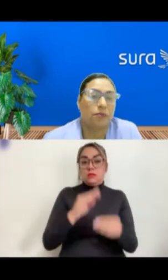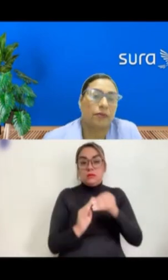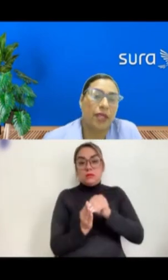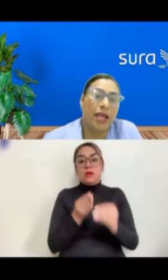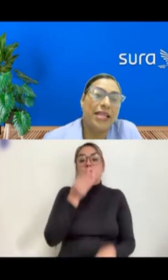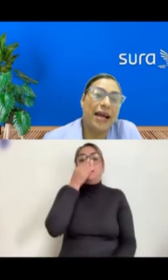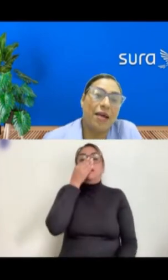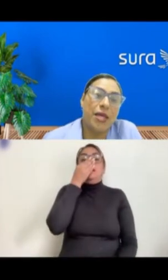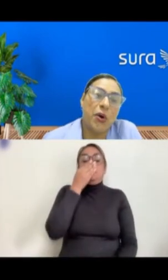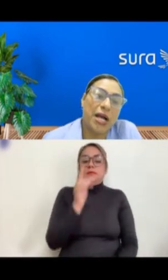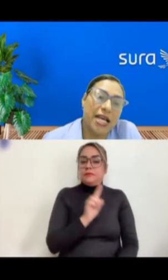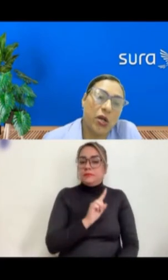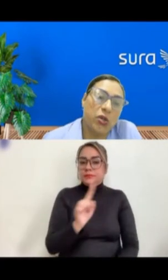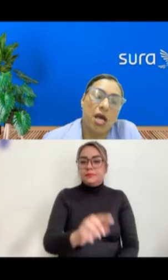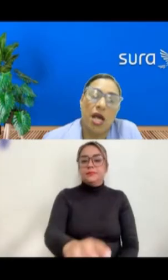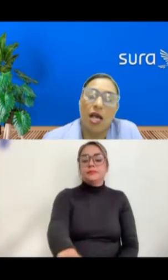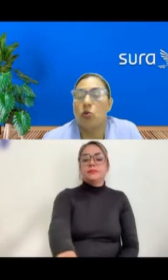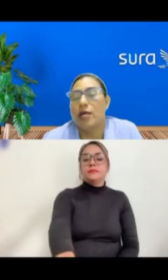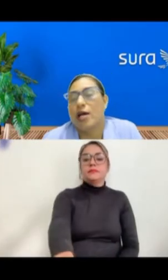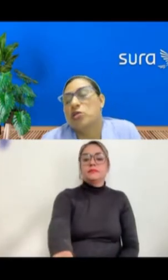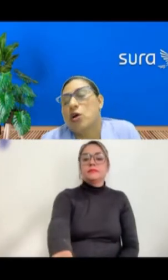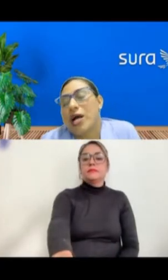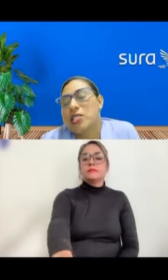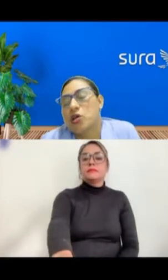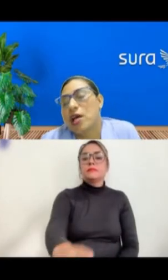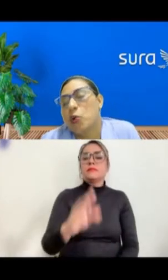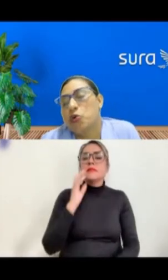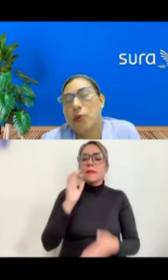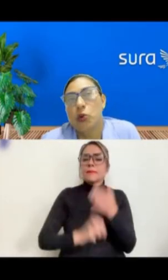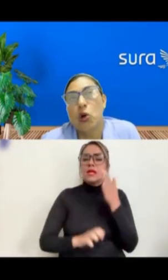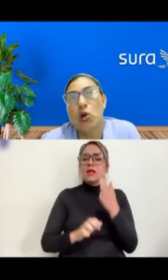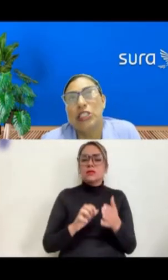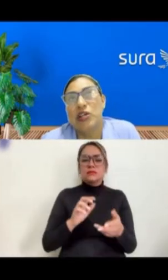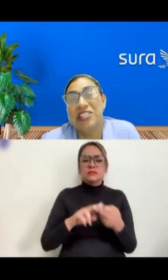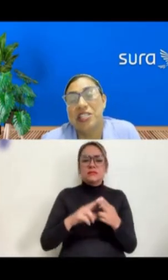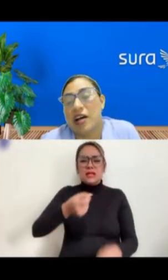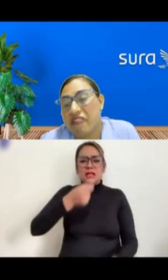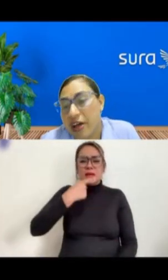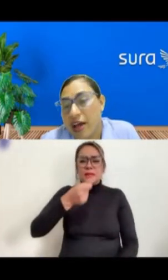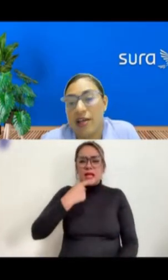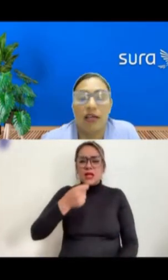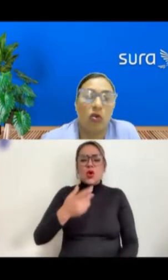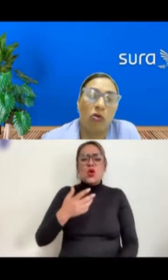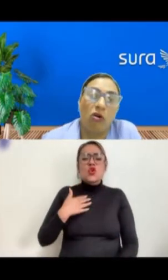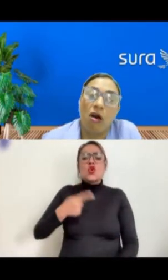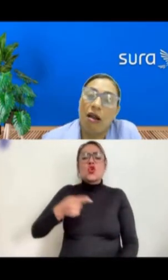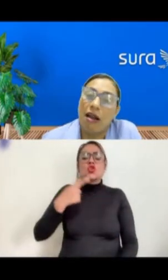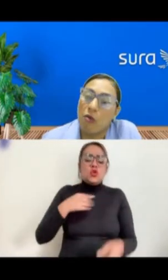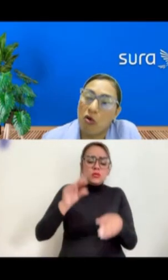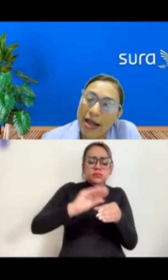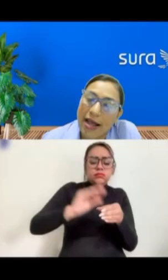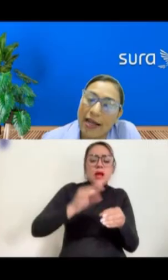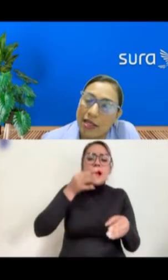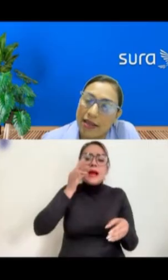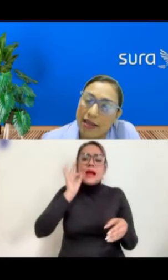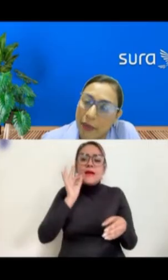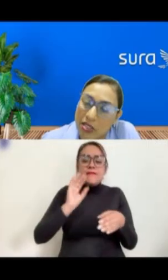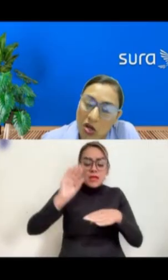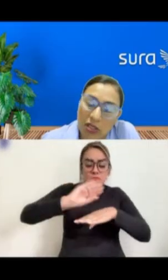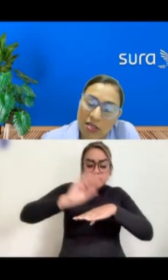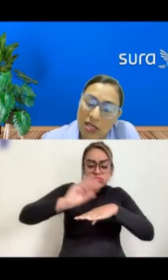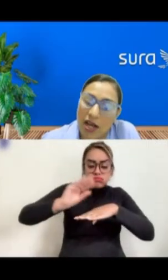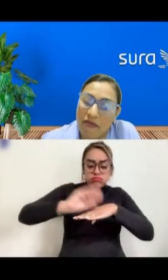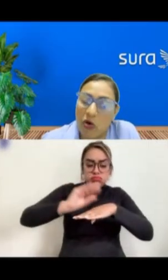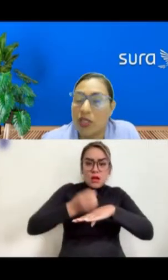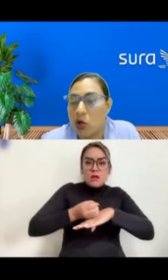alcohol. Evitar remedios caseros. En algunas ocasiones escuchamos, no, que yo le eché café y se detuvo la hemorragia que tenía